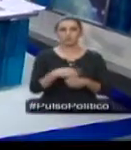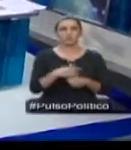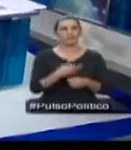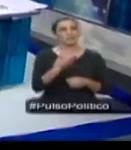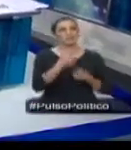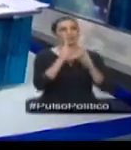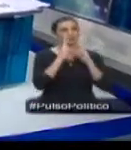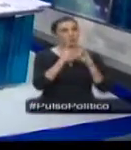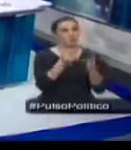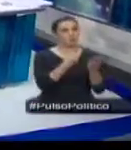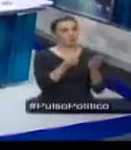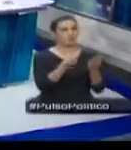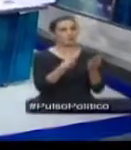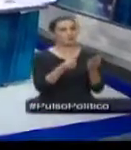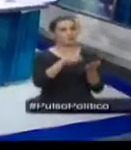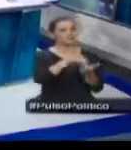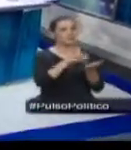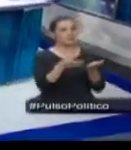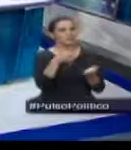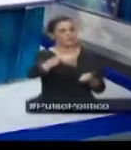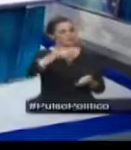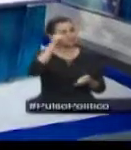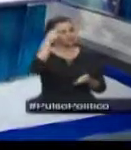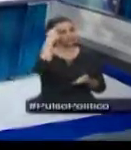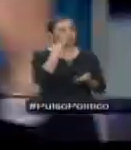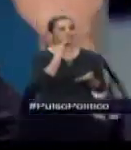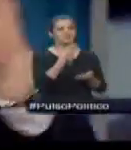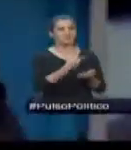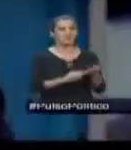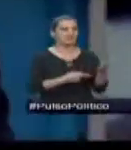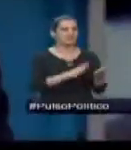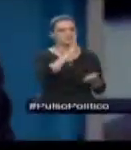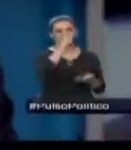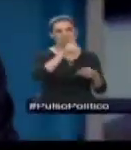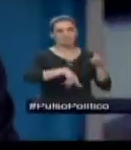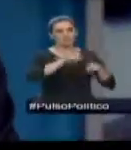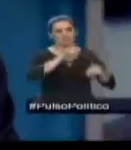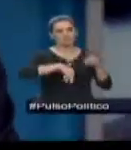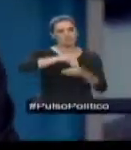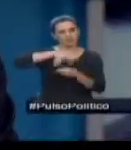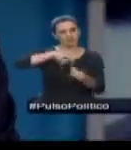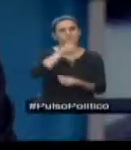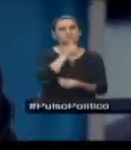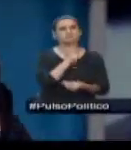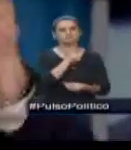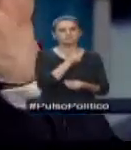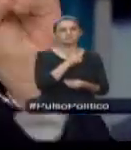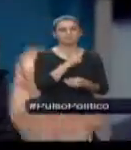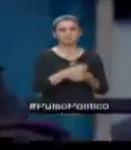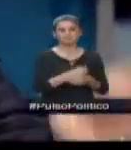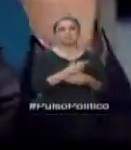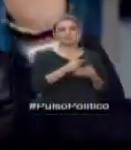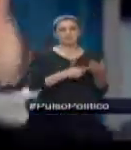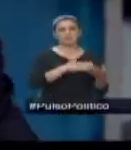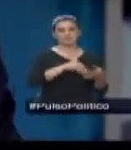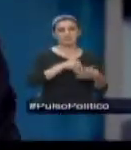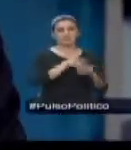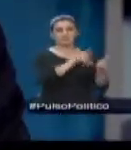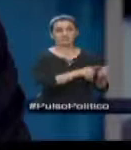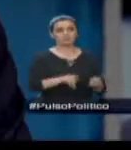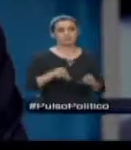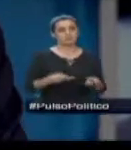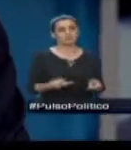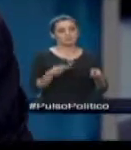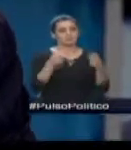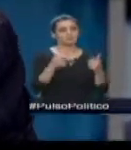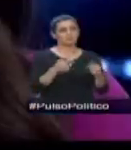los que califican la ciudadanía este gobierno sostiene que siempre fue amigo de la inversión privada que el ecuador que incluso está en el plan nacional del buen vivir